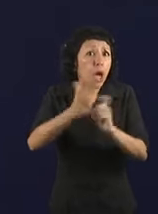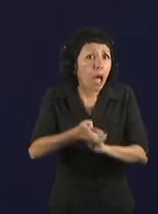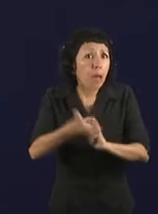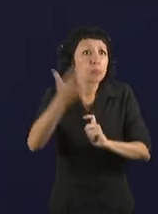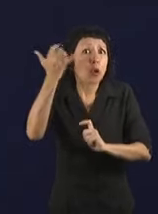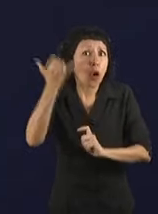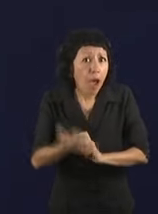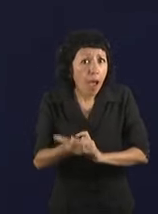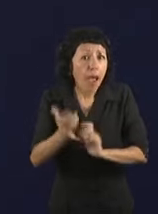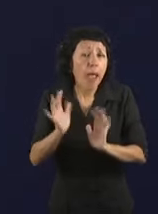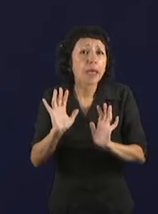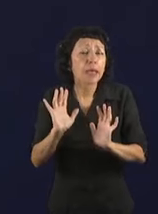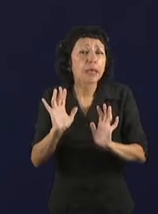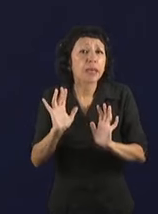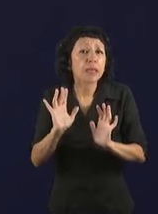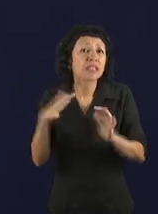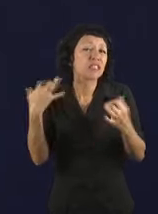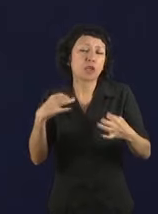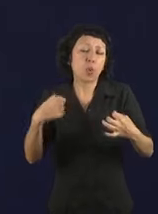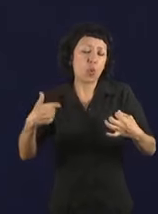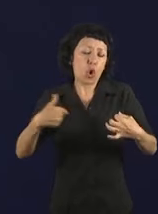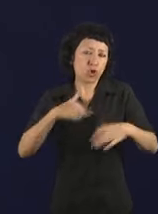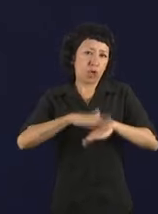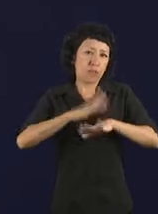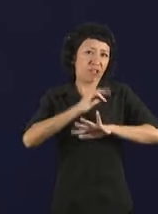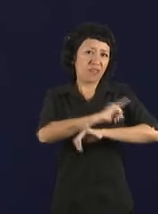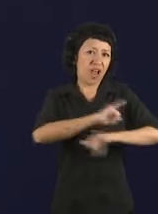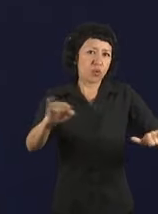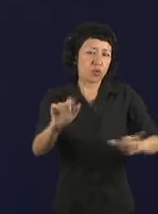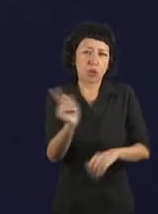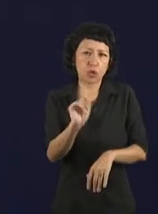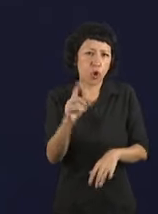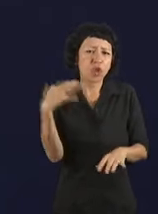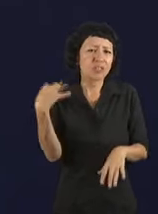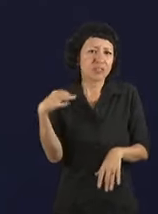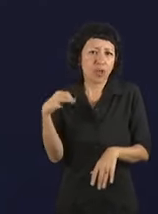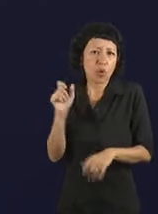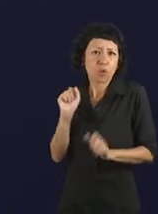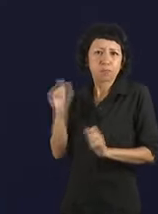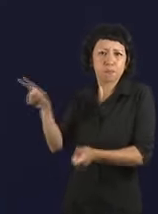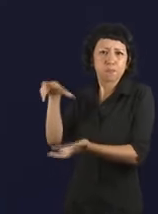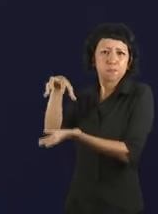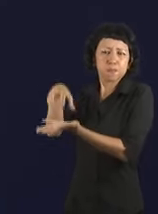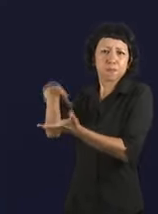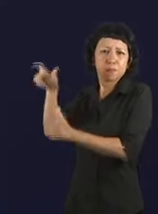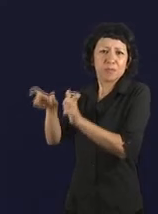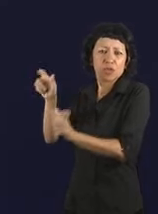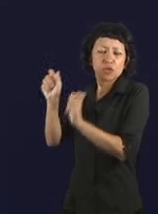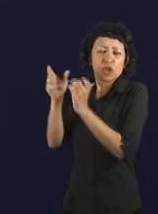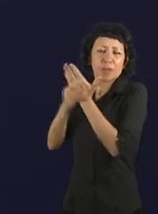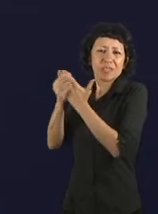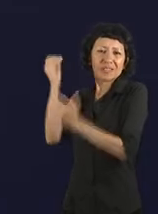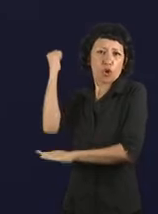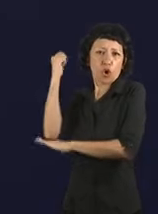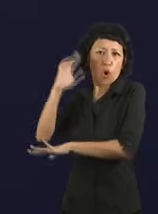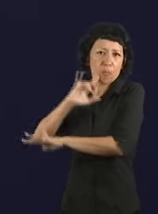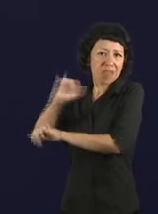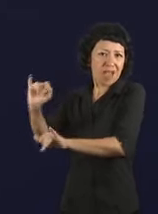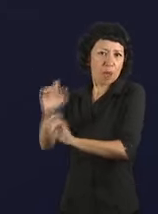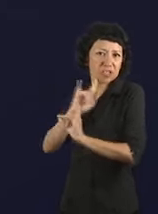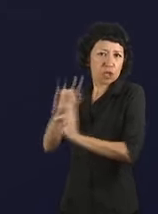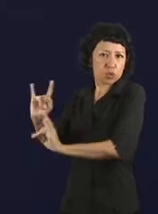impositivos probablemente no sea yo el que lo anuncie sino que sea la propia cartera económica de todas